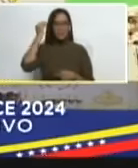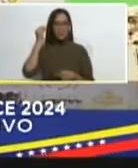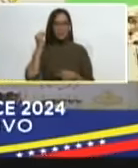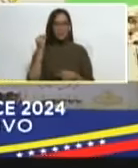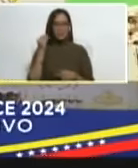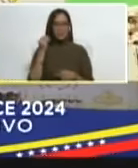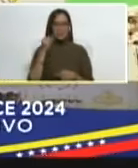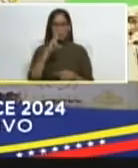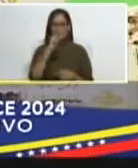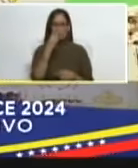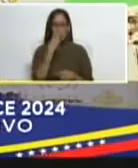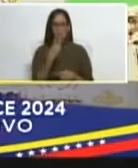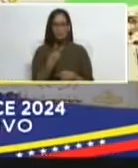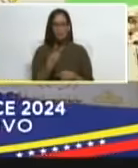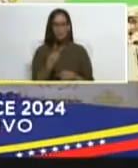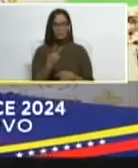ver,